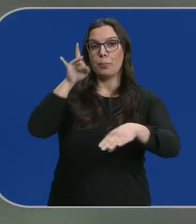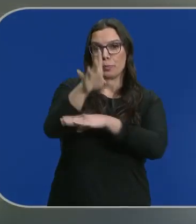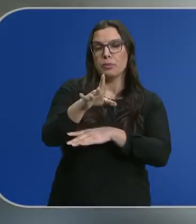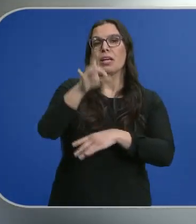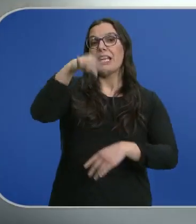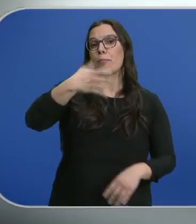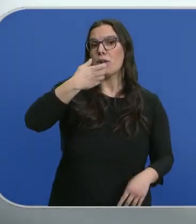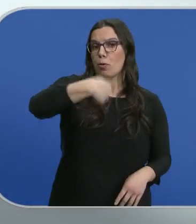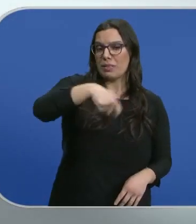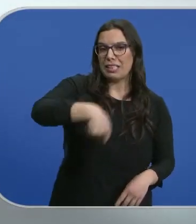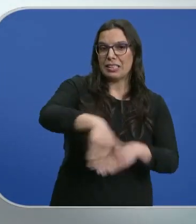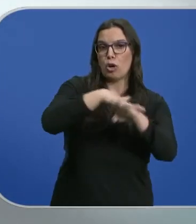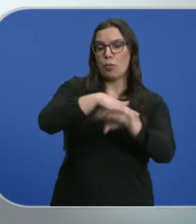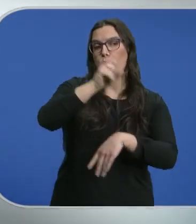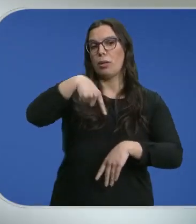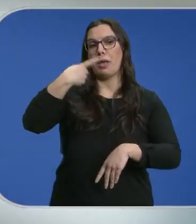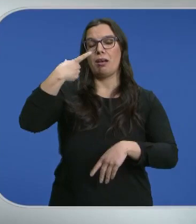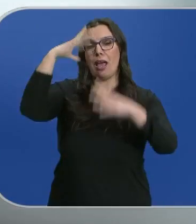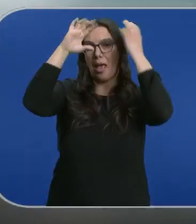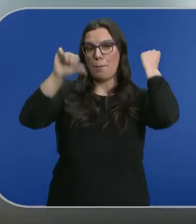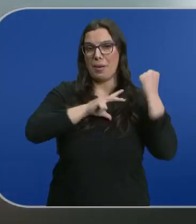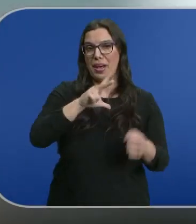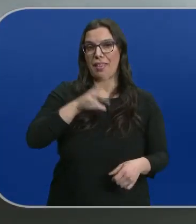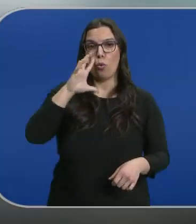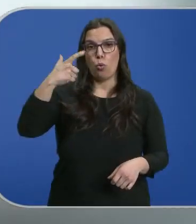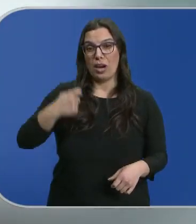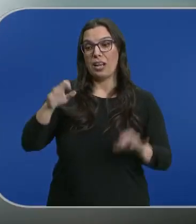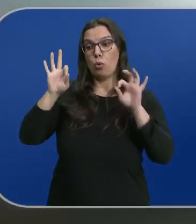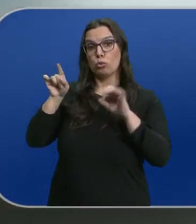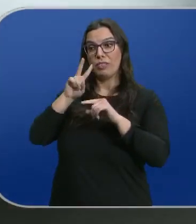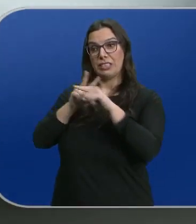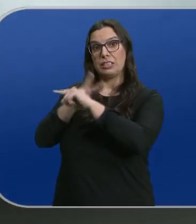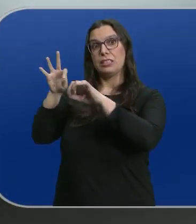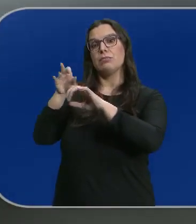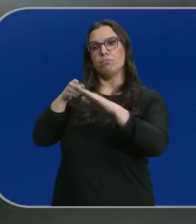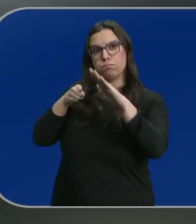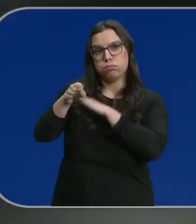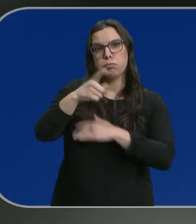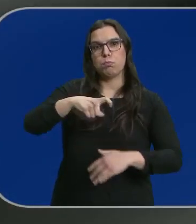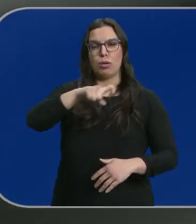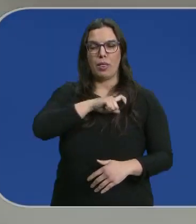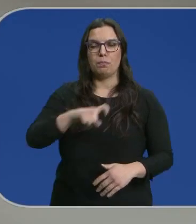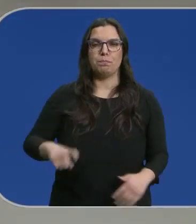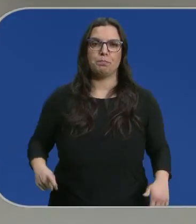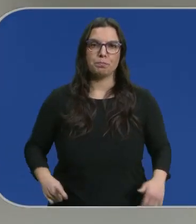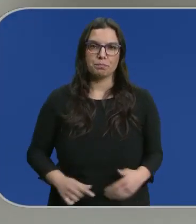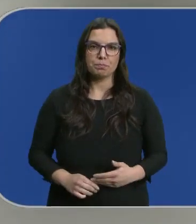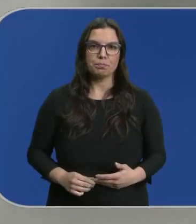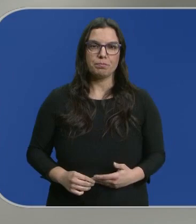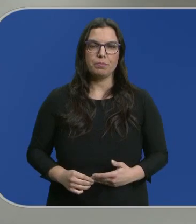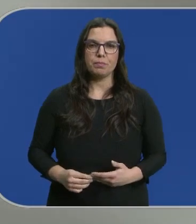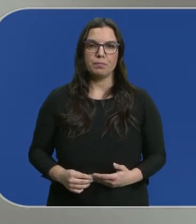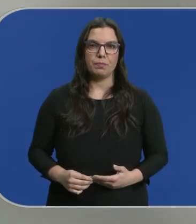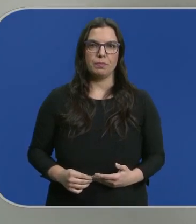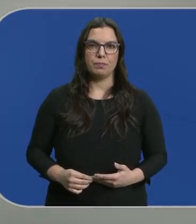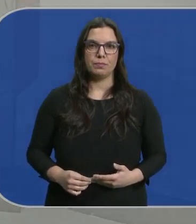el presidente del Gobierno o la Embajada de Ucrania. Son los instantes previos a que los agentes procedieran a entrar en la vivienda.